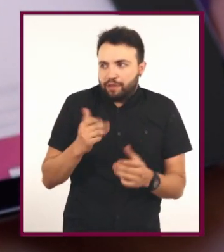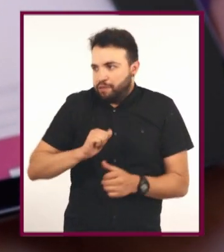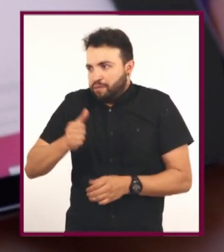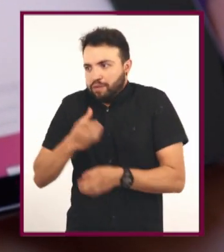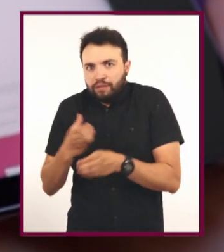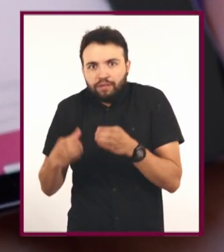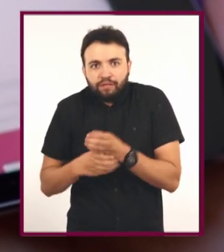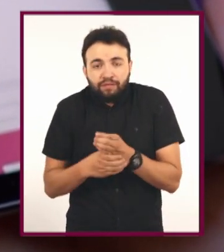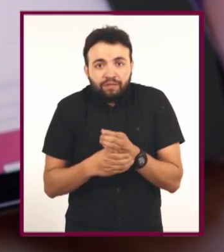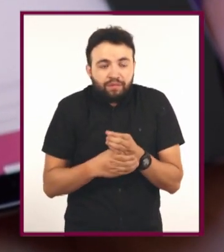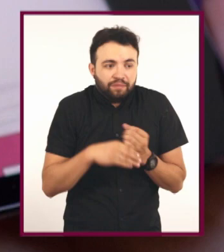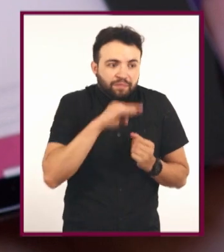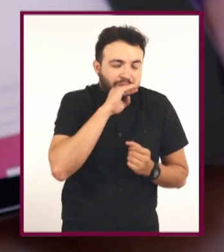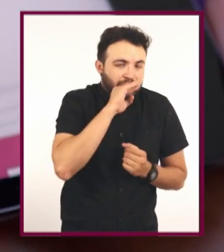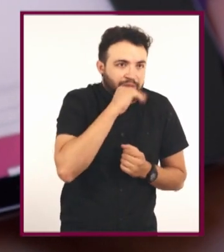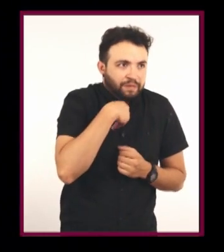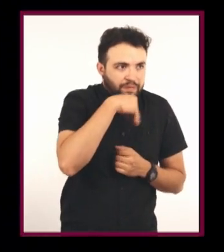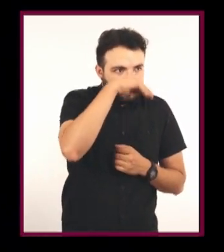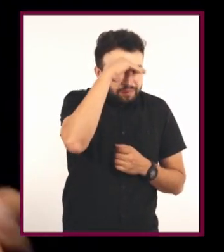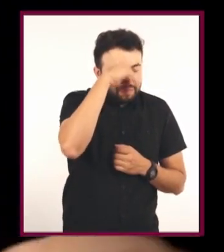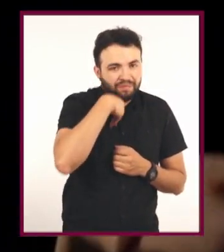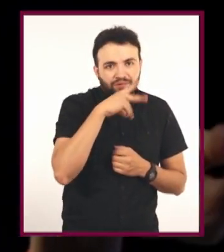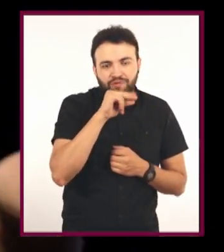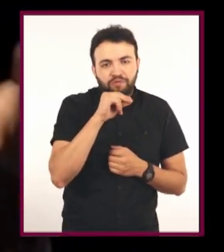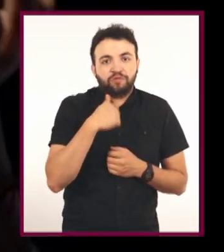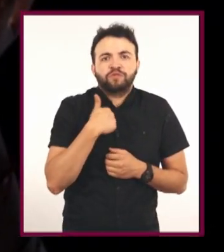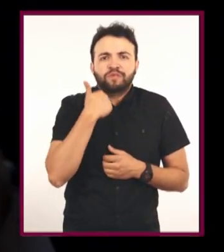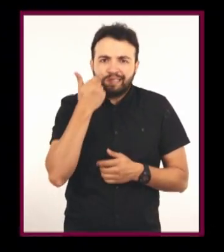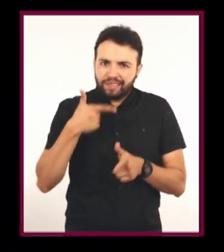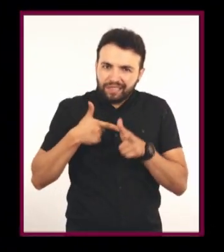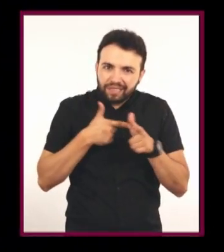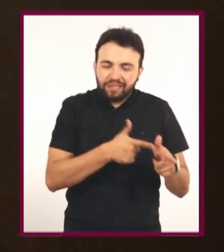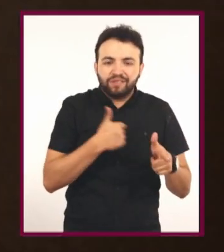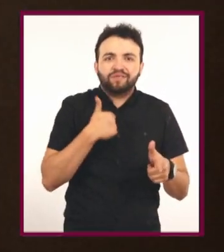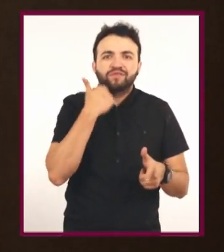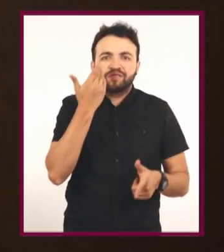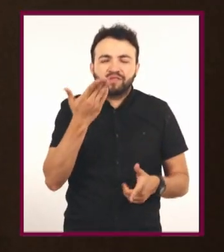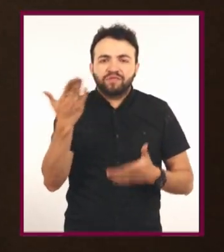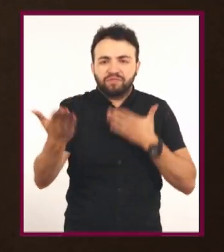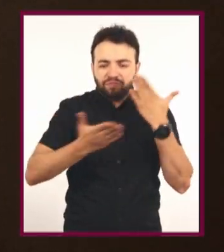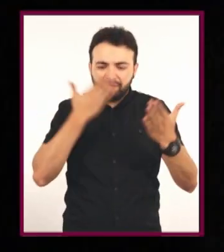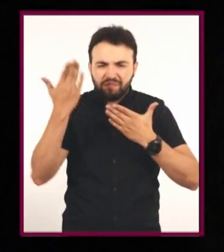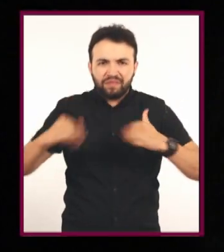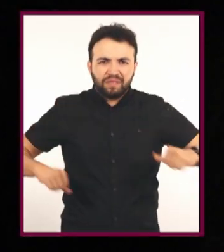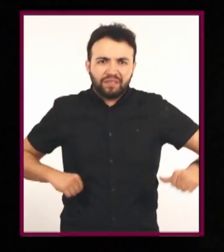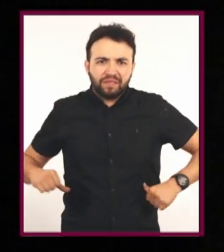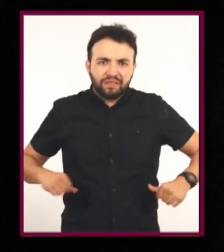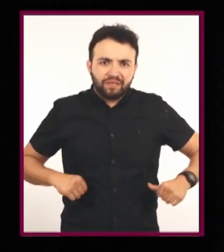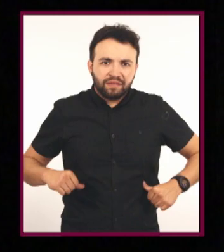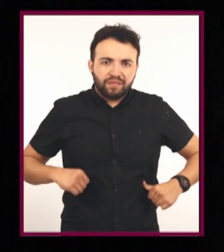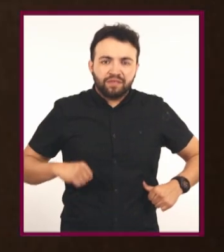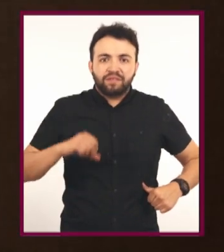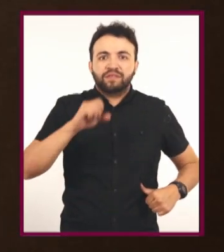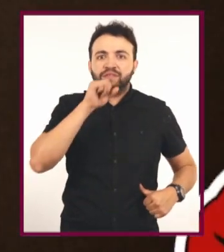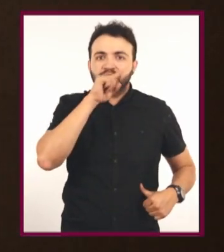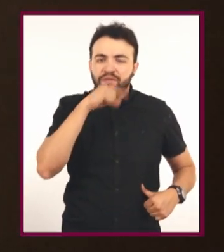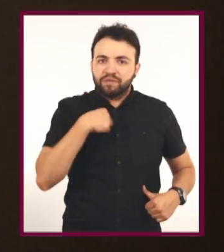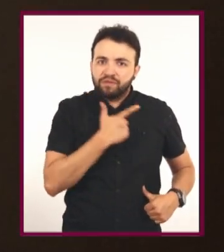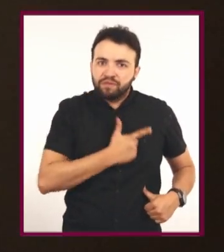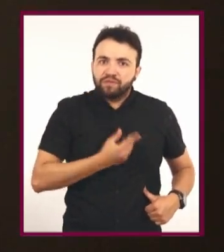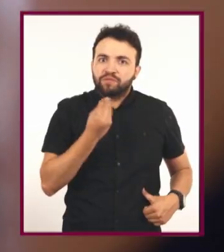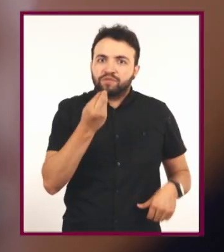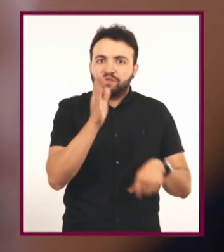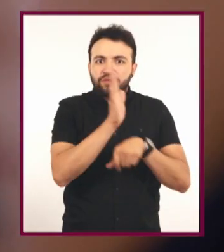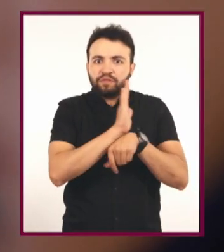antes de imaginarme una vida como mamá. Para empezar, quiero seguir estudiando teatro. Me encanta representar diferentes